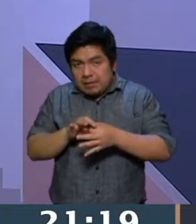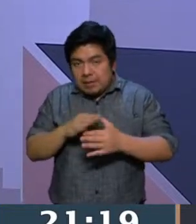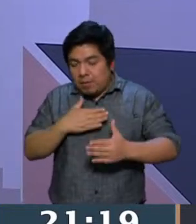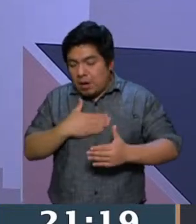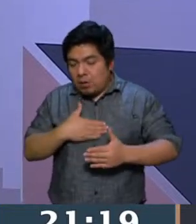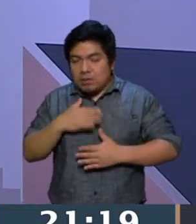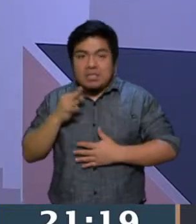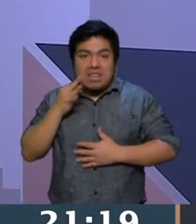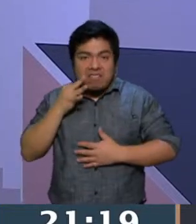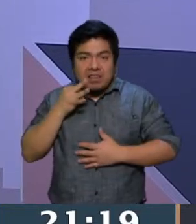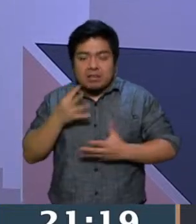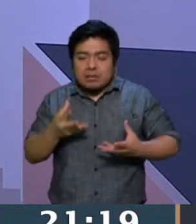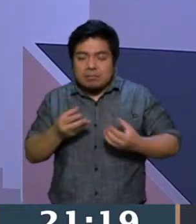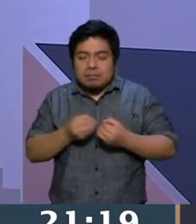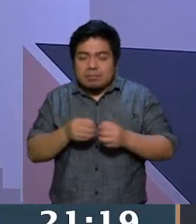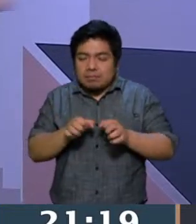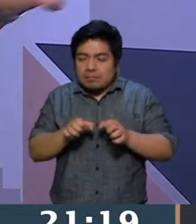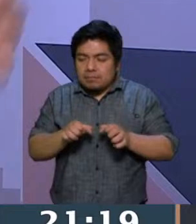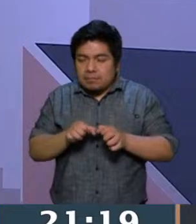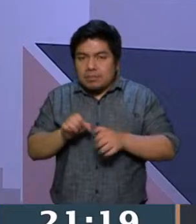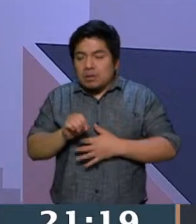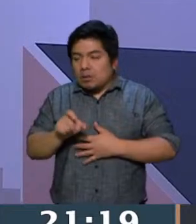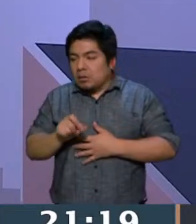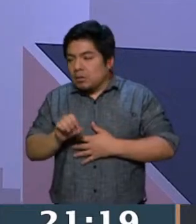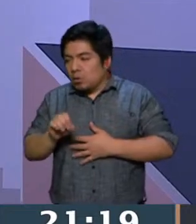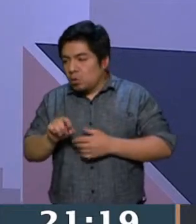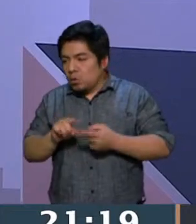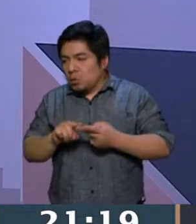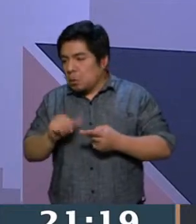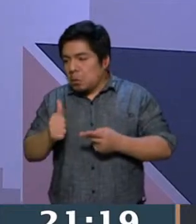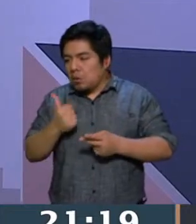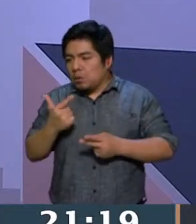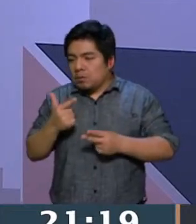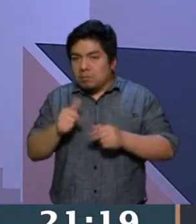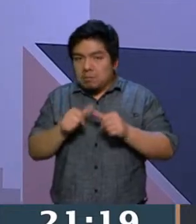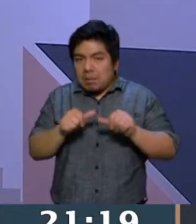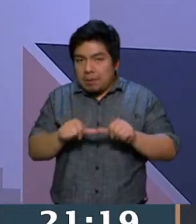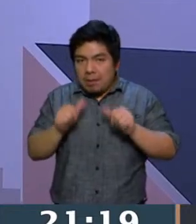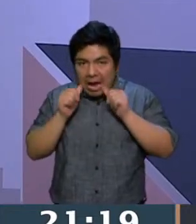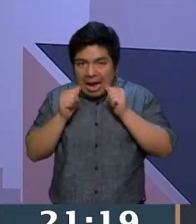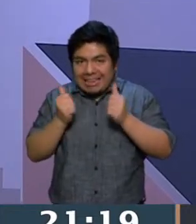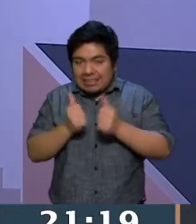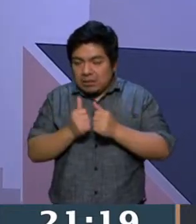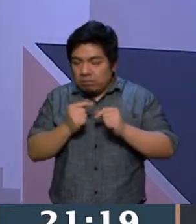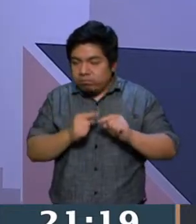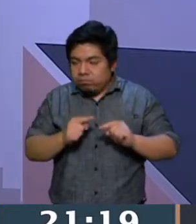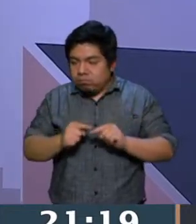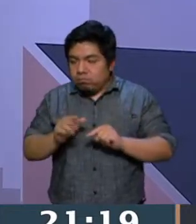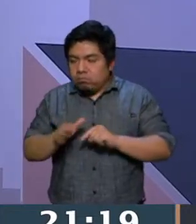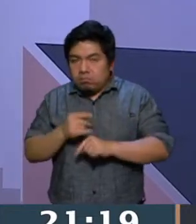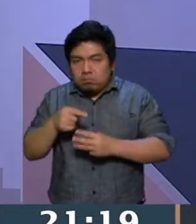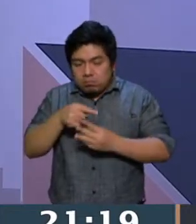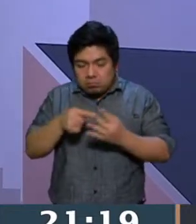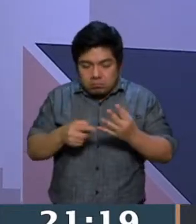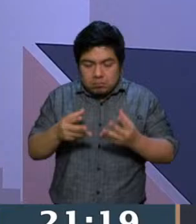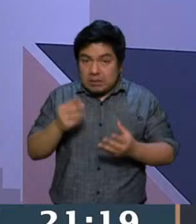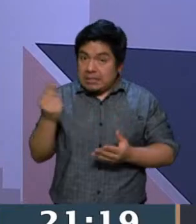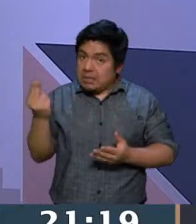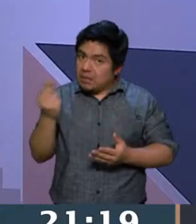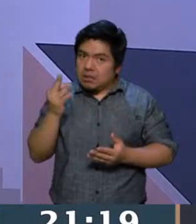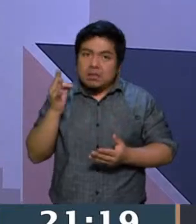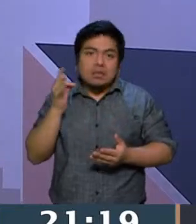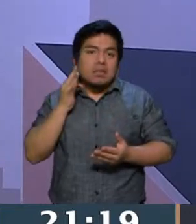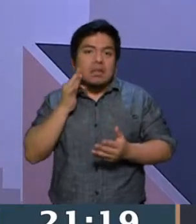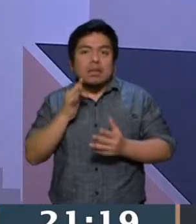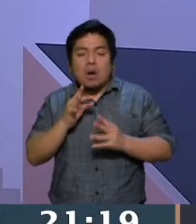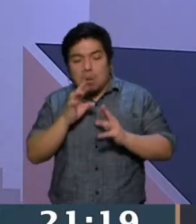en donde estamos, además de Oxfam, otras 7 organizaciones, además muy diversas, pero que todas coincidimos en que urge una reforma fiscal